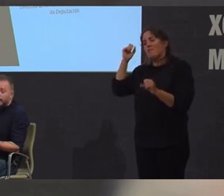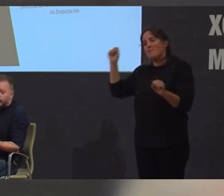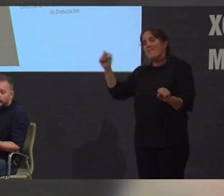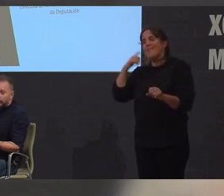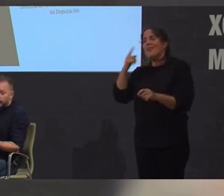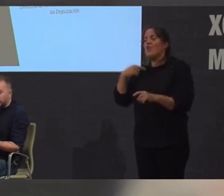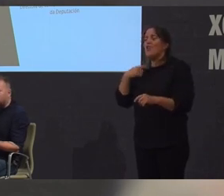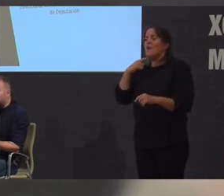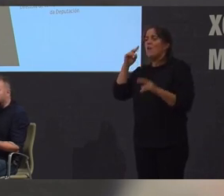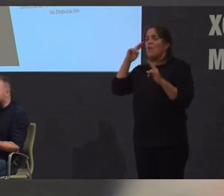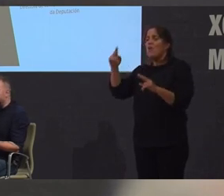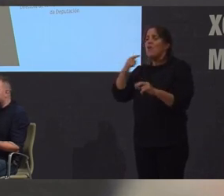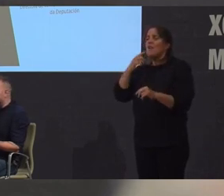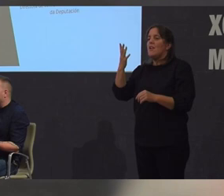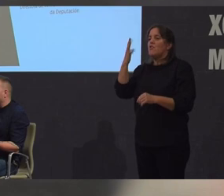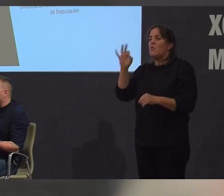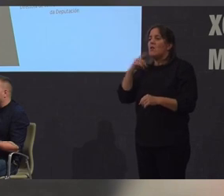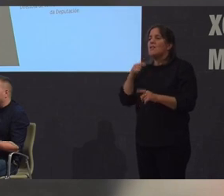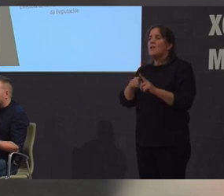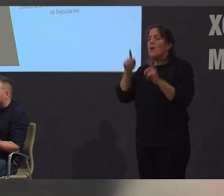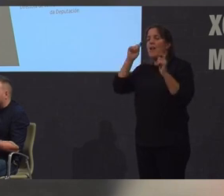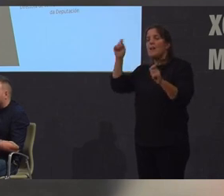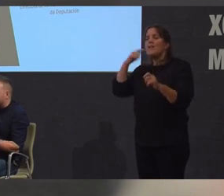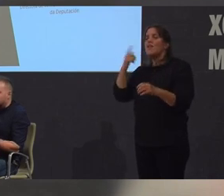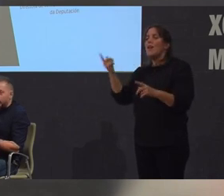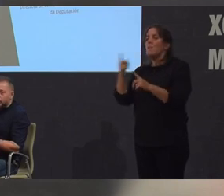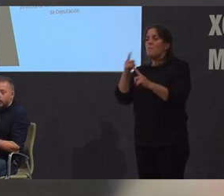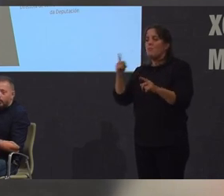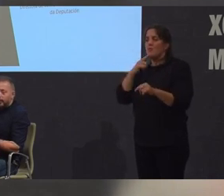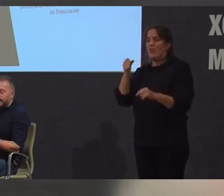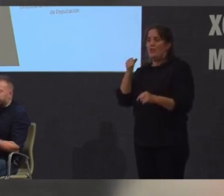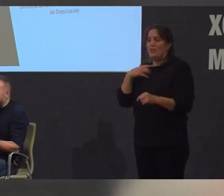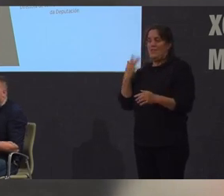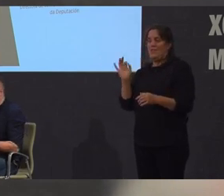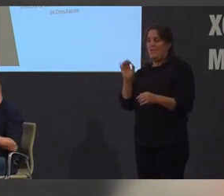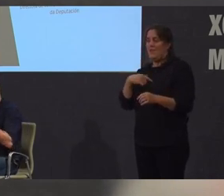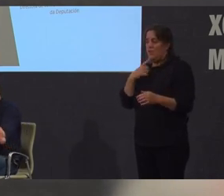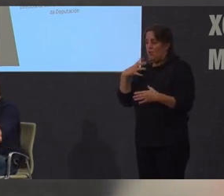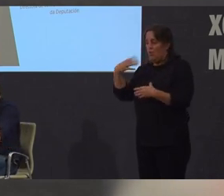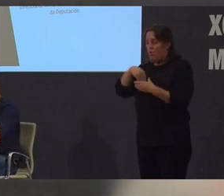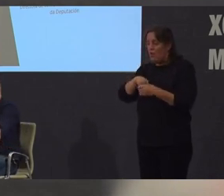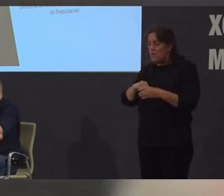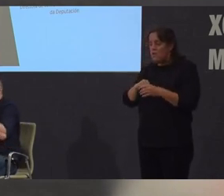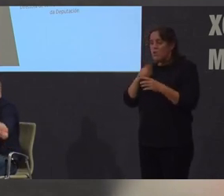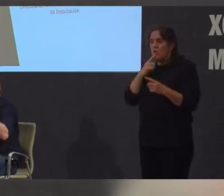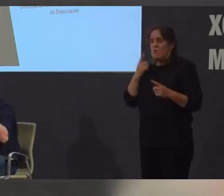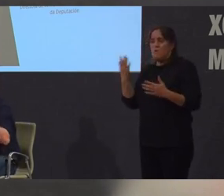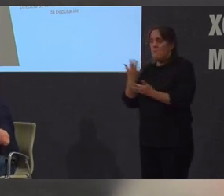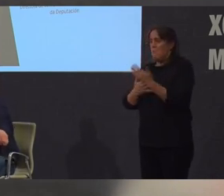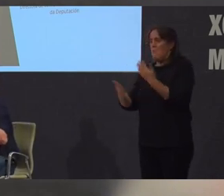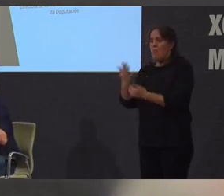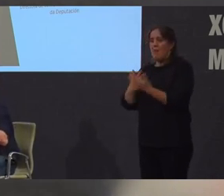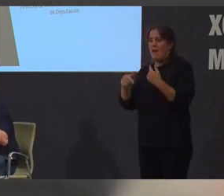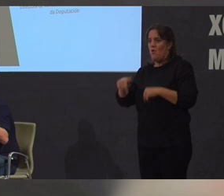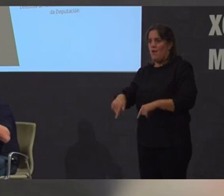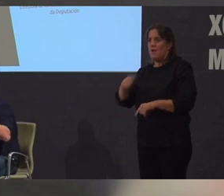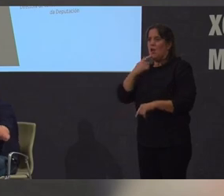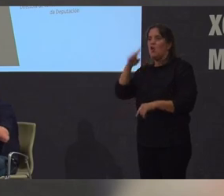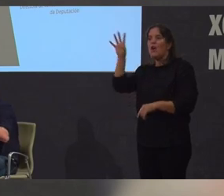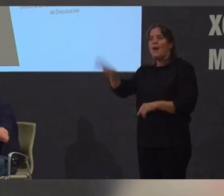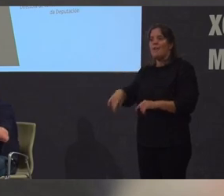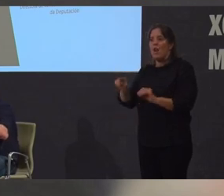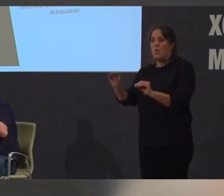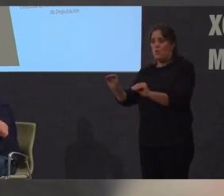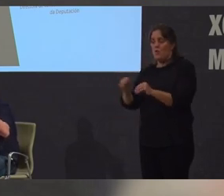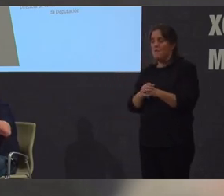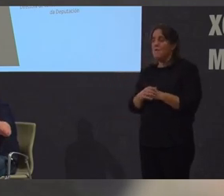honor a Wagner durante los años 50, y que estaban todos los nazis unidos con la burguesía catalana. Esa empresa, que es la que yo